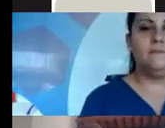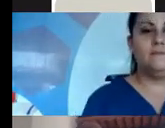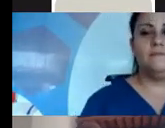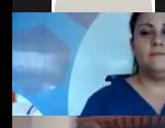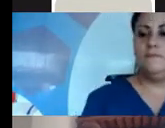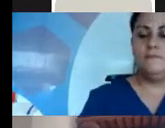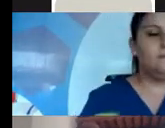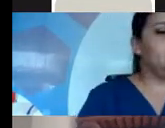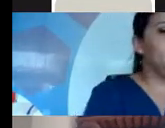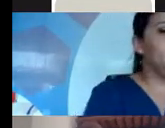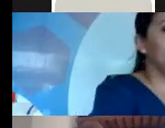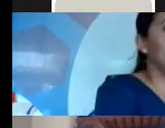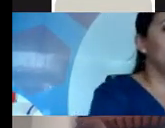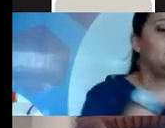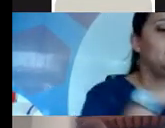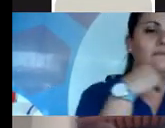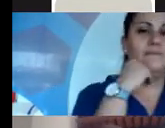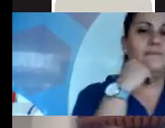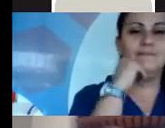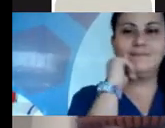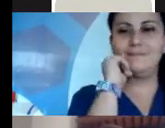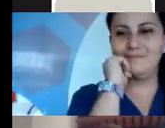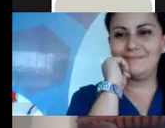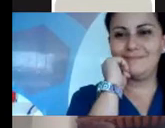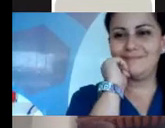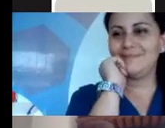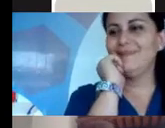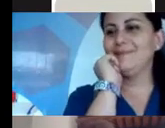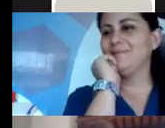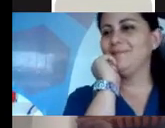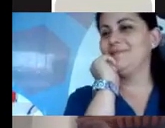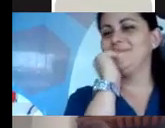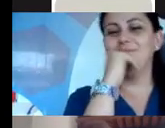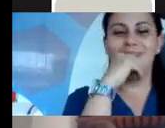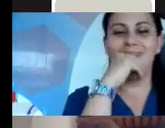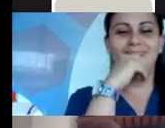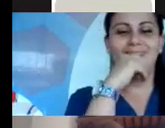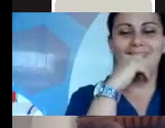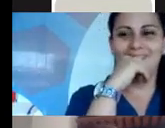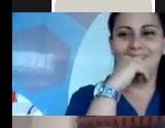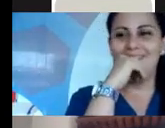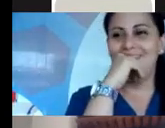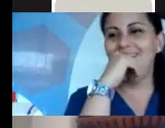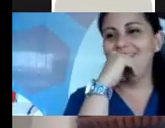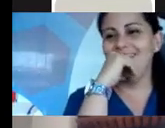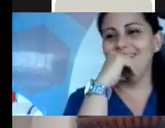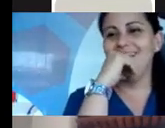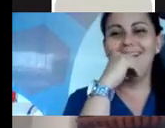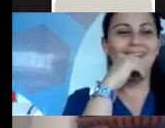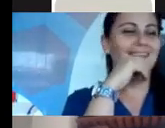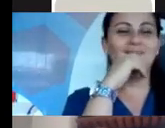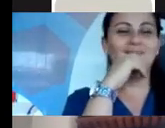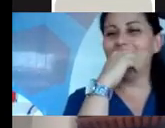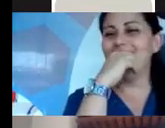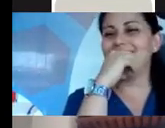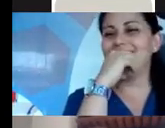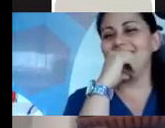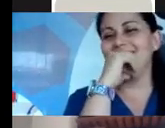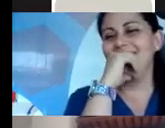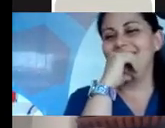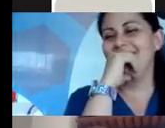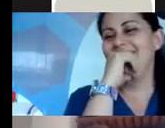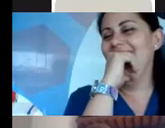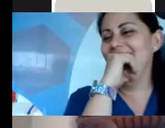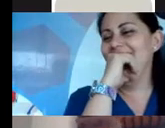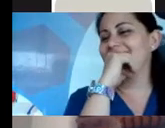nosotros utilizamos espesores muy altos por ejemplo, en el policarbonato con Lexan. Ven ustedes que tienen que tener unos